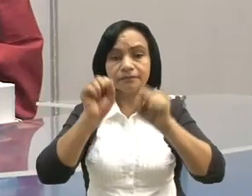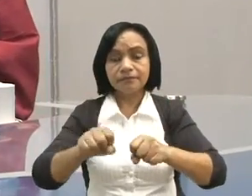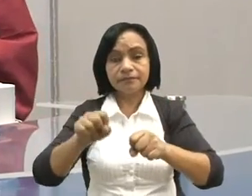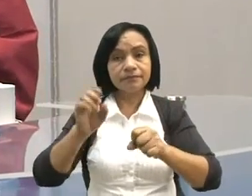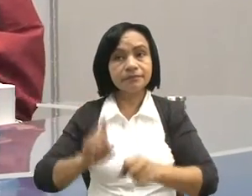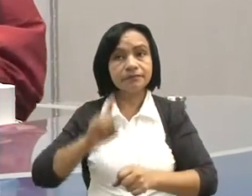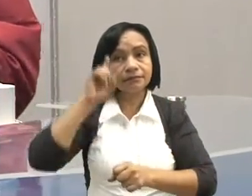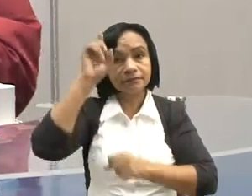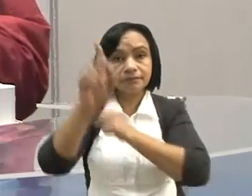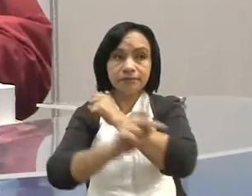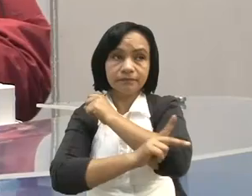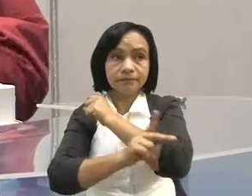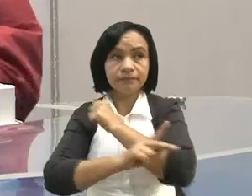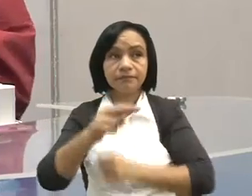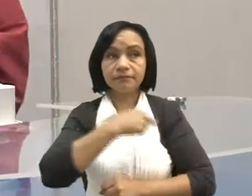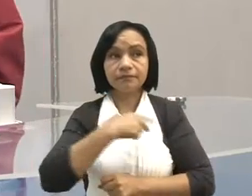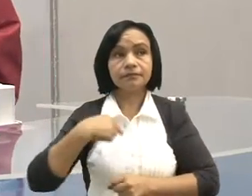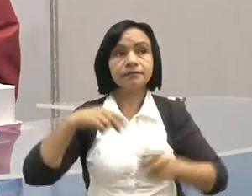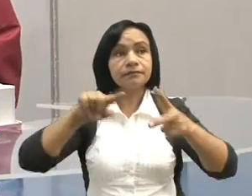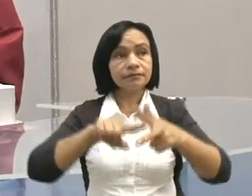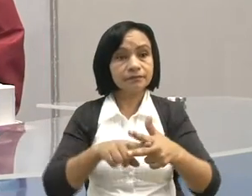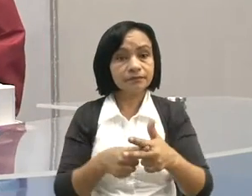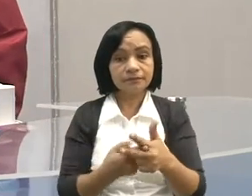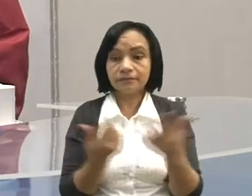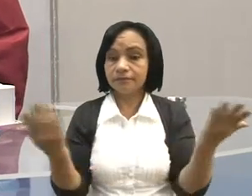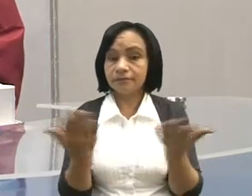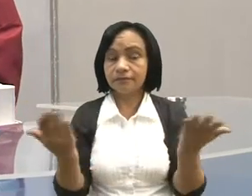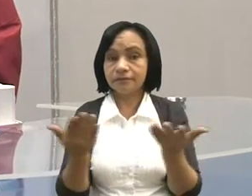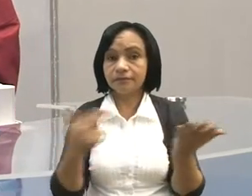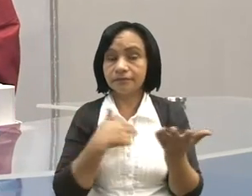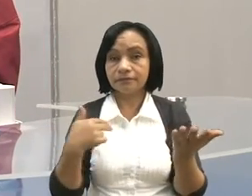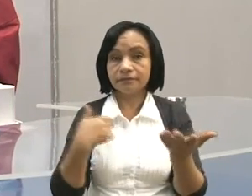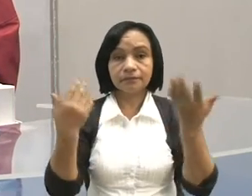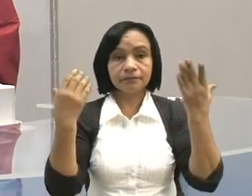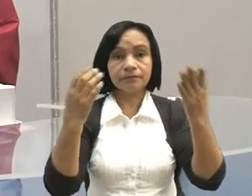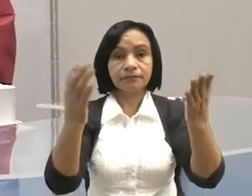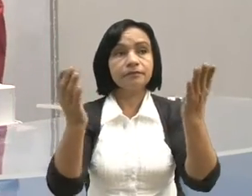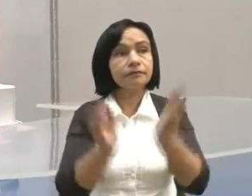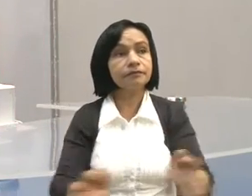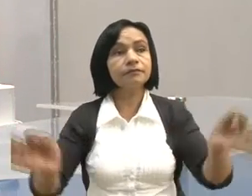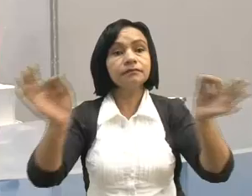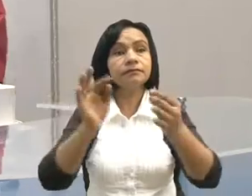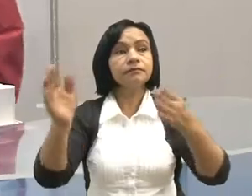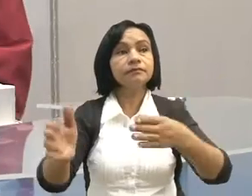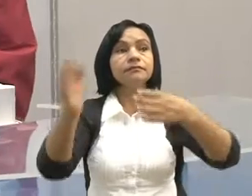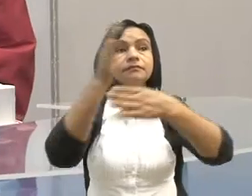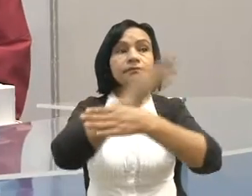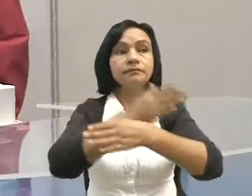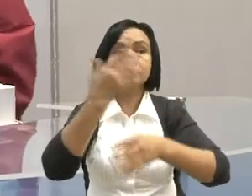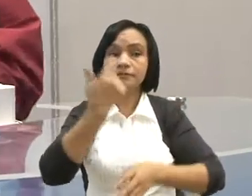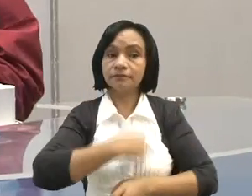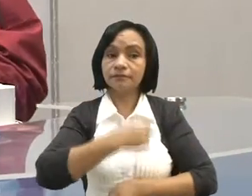un país, se inicia con las condiciones que se preparan previo al año